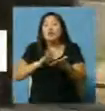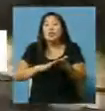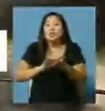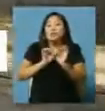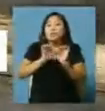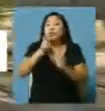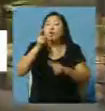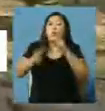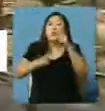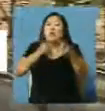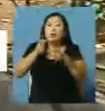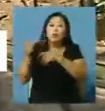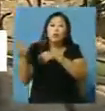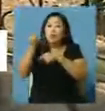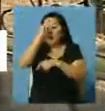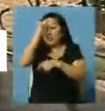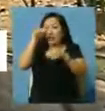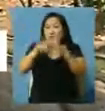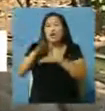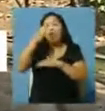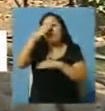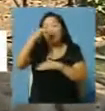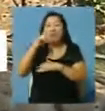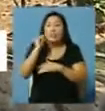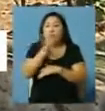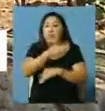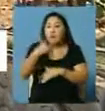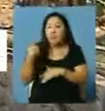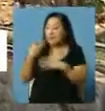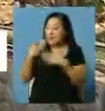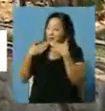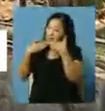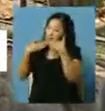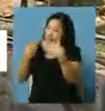cantidad de consultas y ocupación de camas después del Día de la Madre. Le agradecemos mucho. A usted.